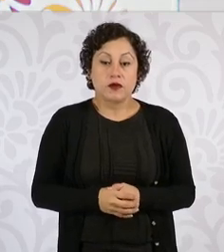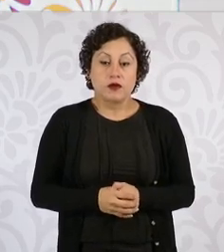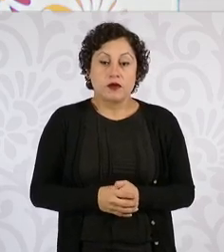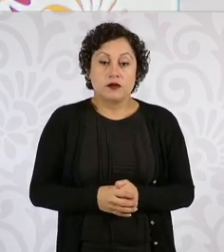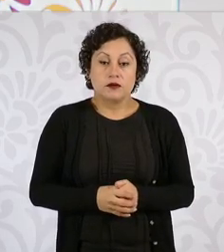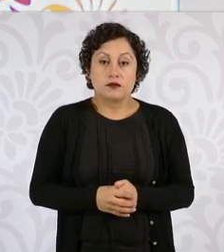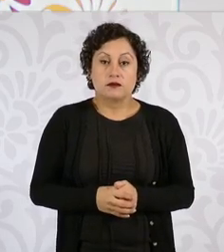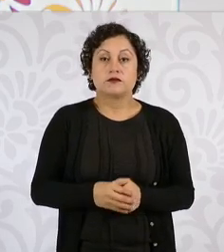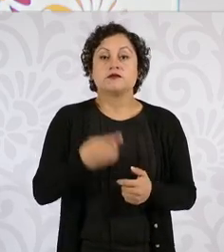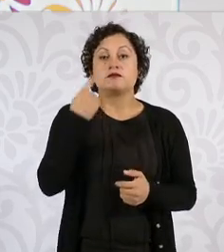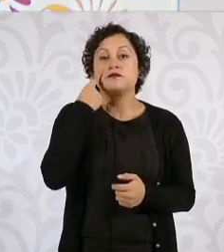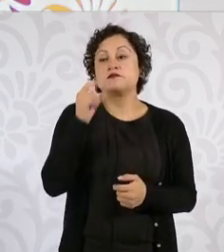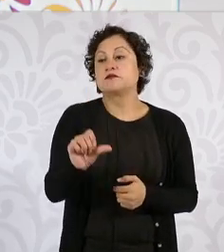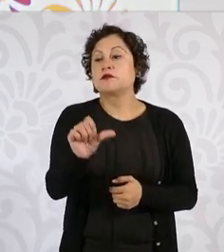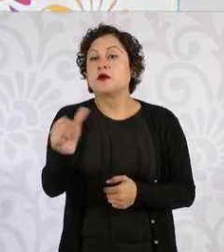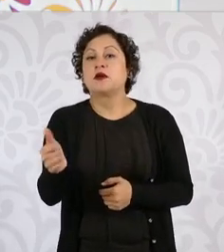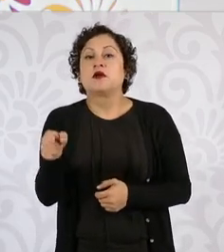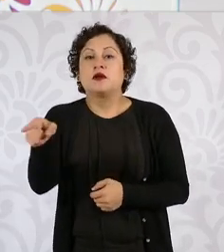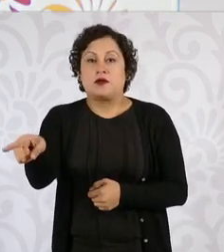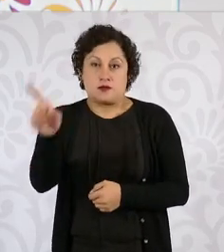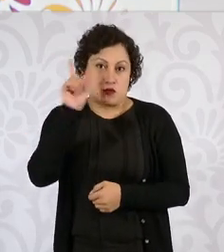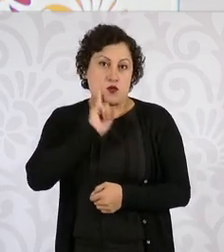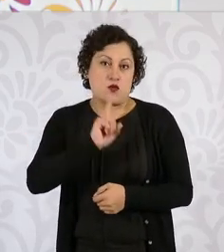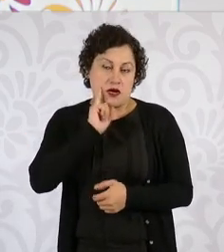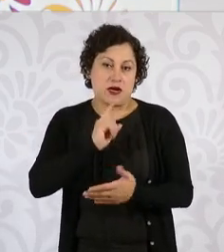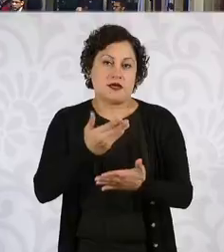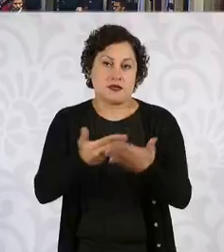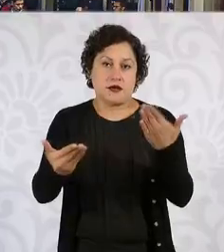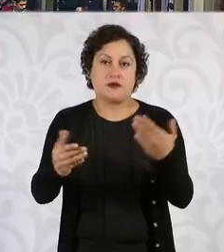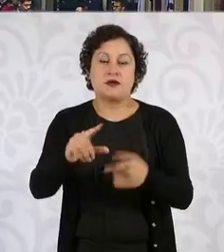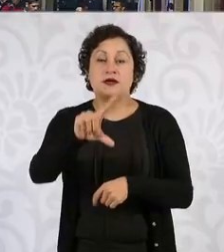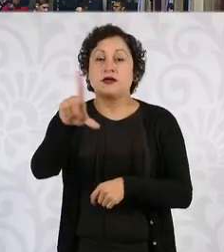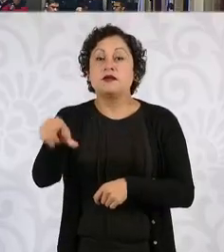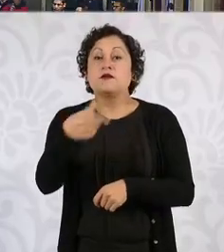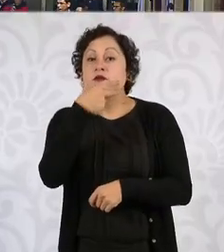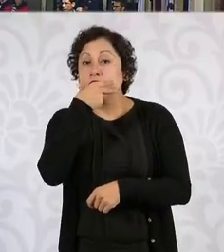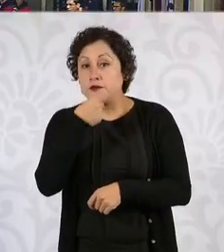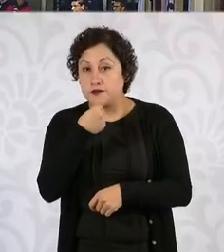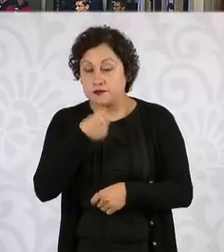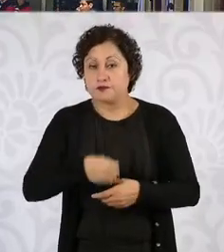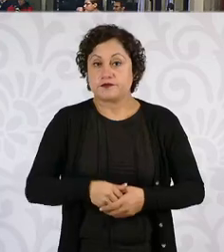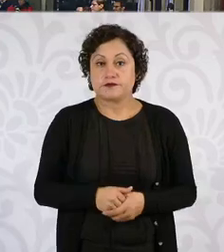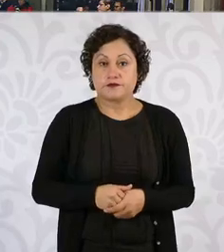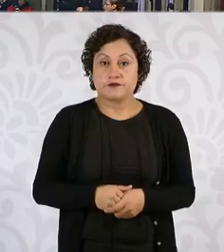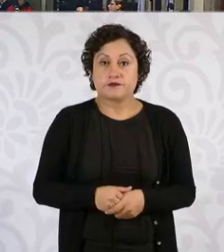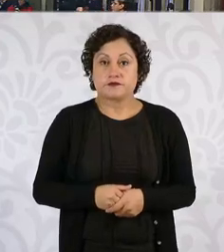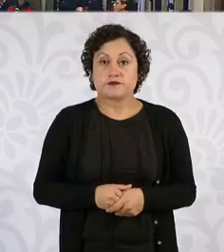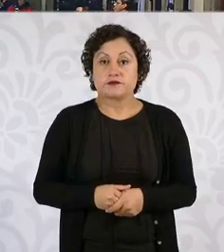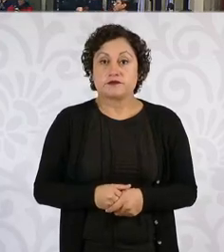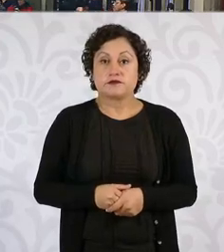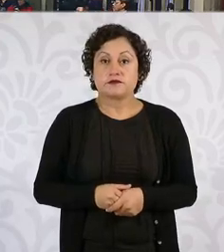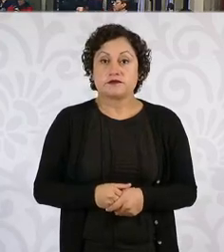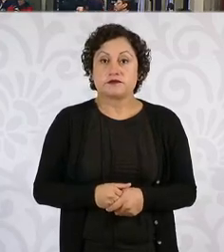A ver, por acá. Mujeres, ahora toca primero y luego vamos con los hombres.